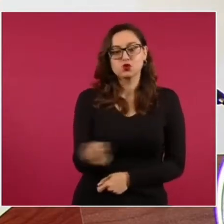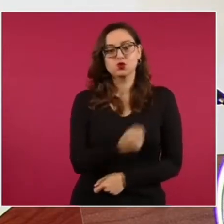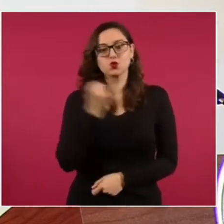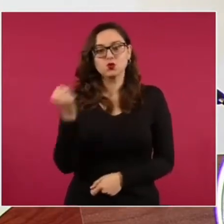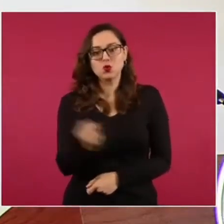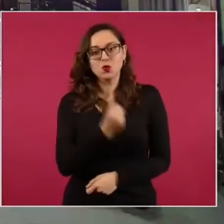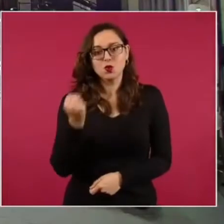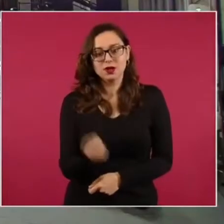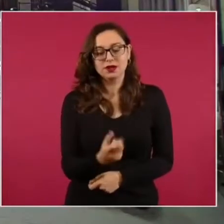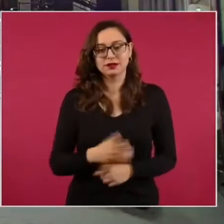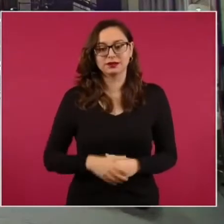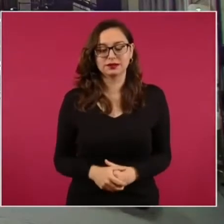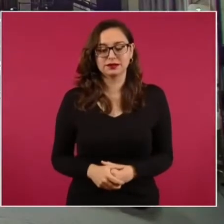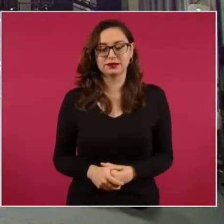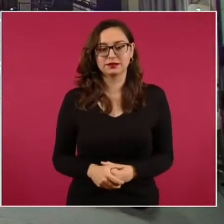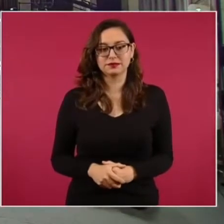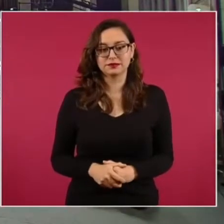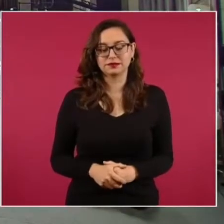Y